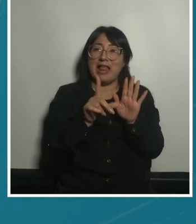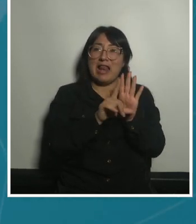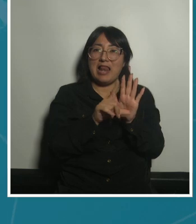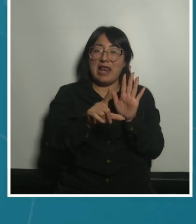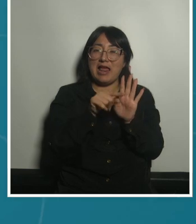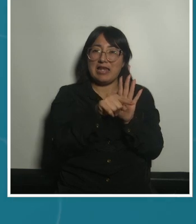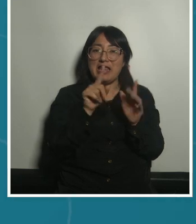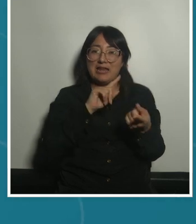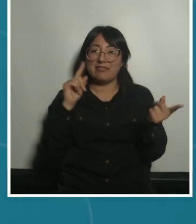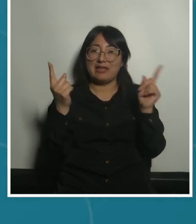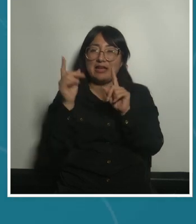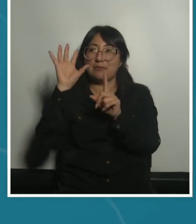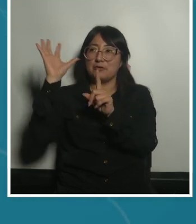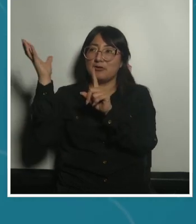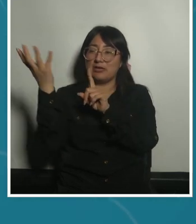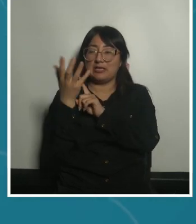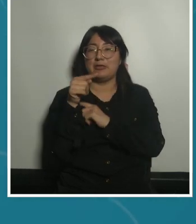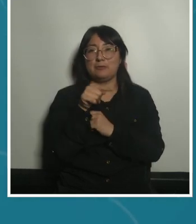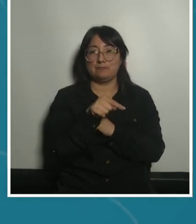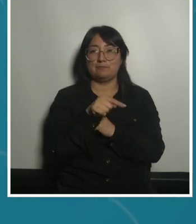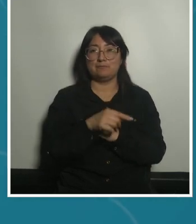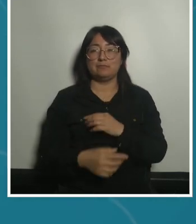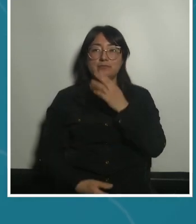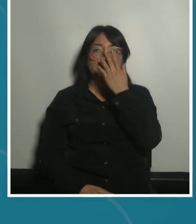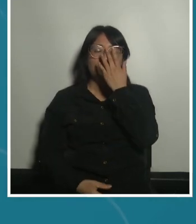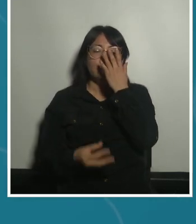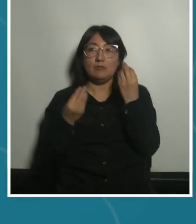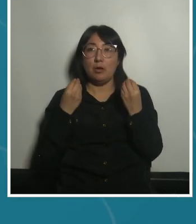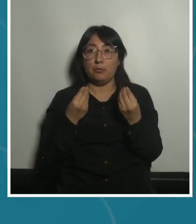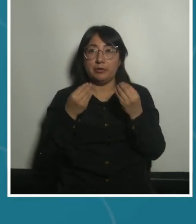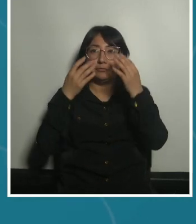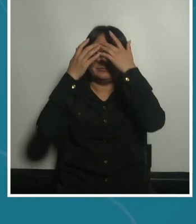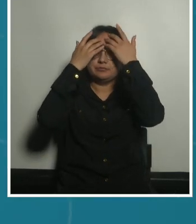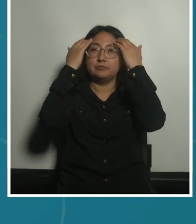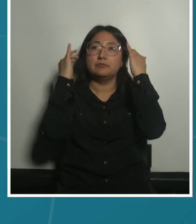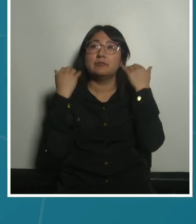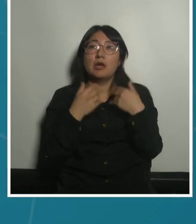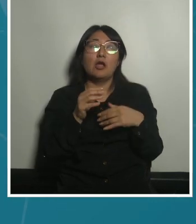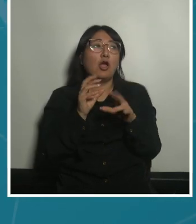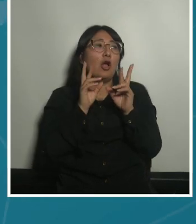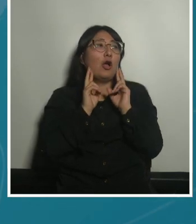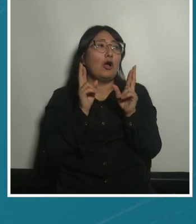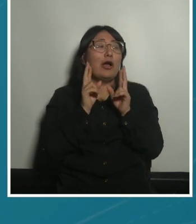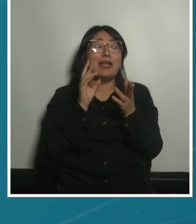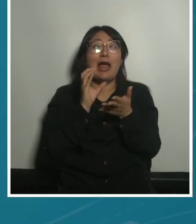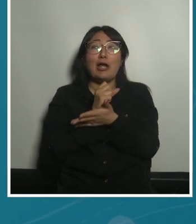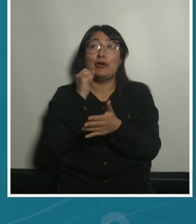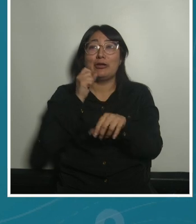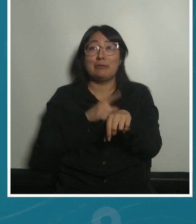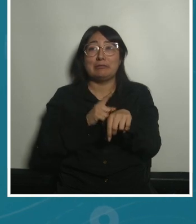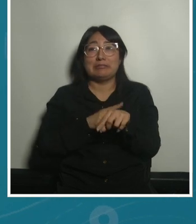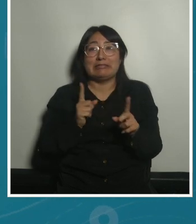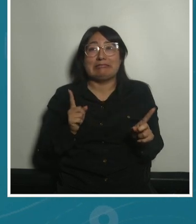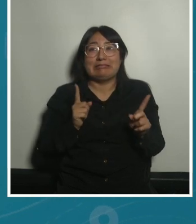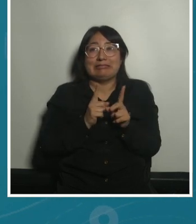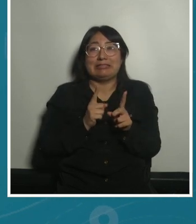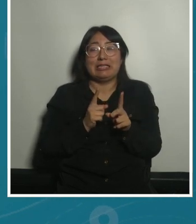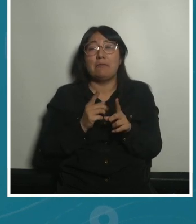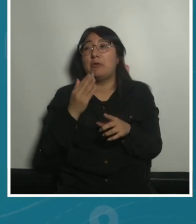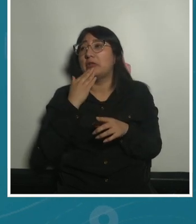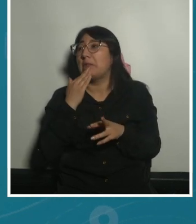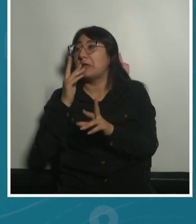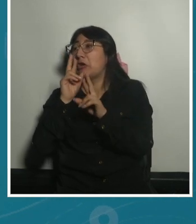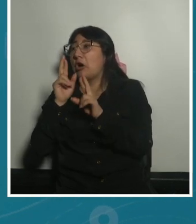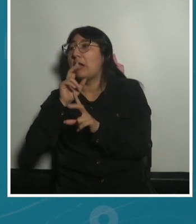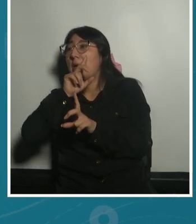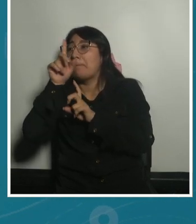cambio climático el concepto de zona costera. Bueno, vamos a ver si alcanzamos. Yo espero también que podamos tener algún espacio de preguntas